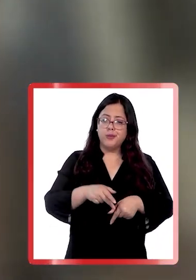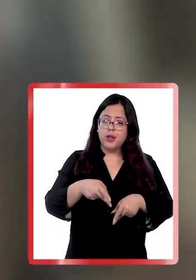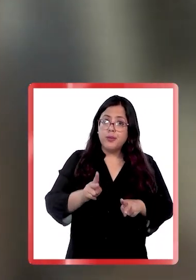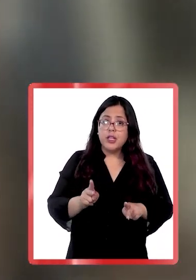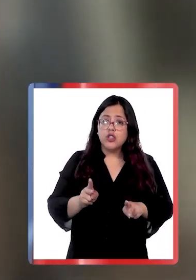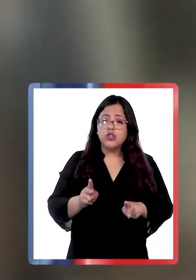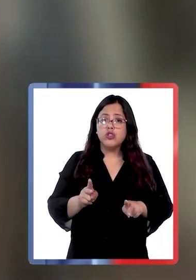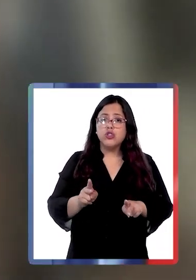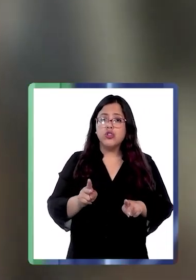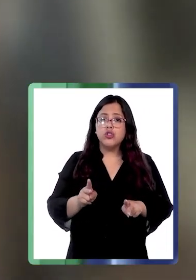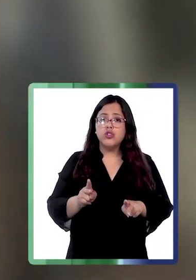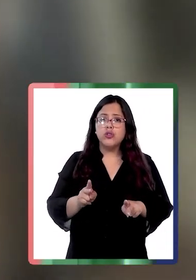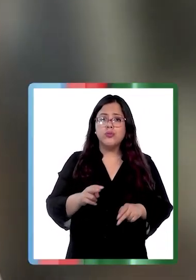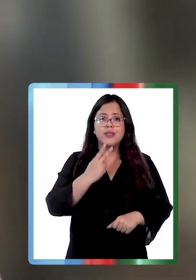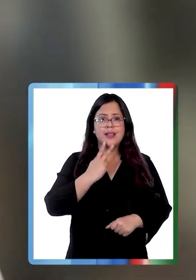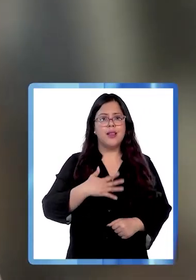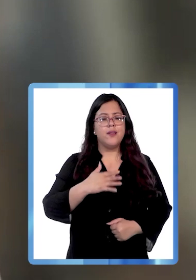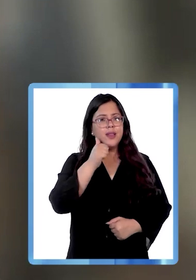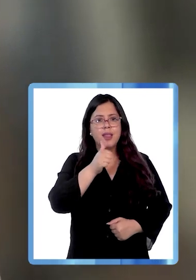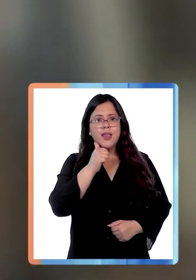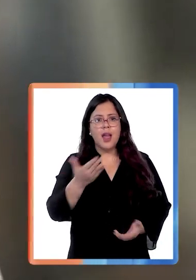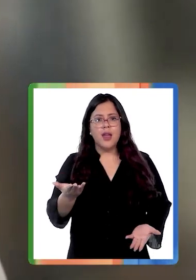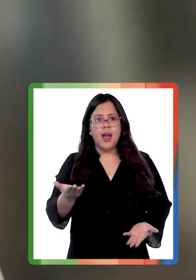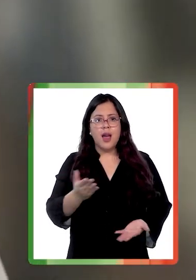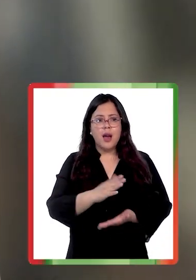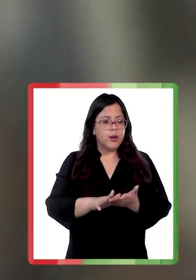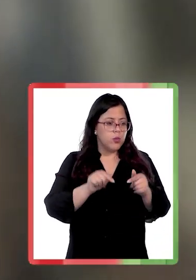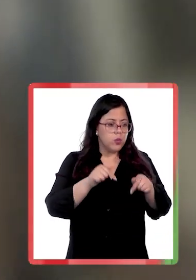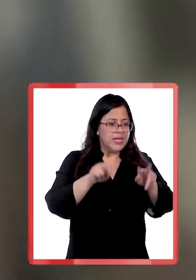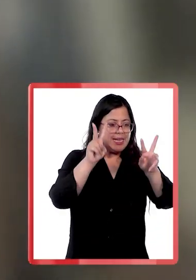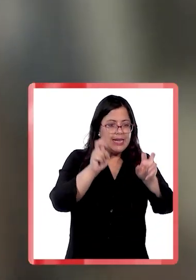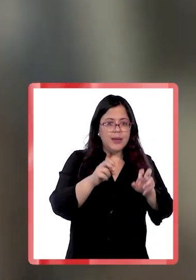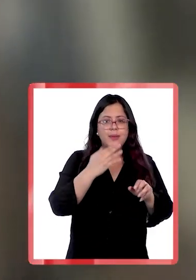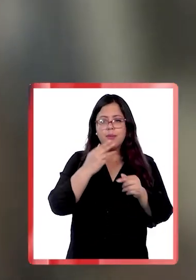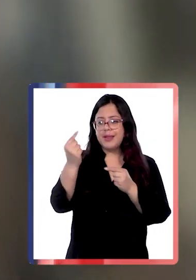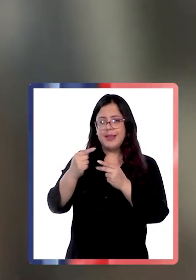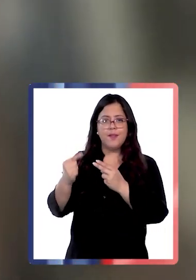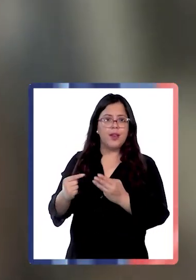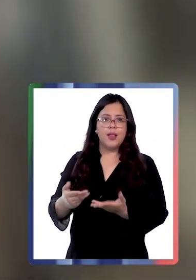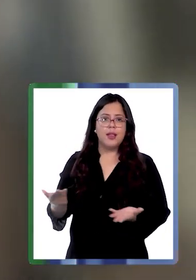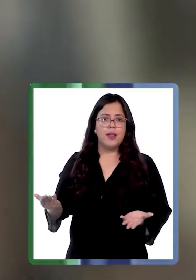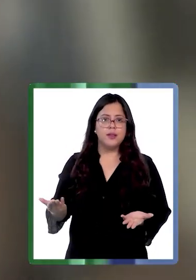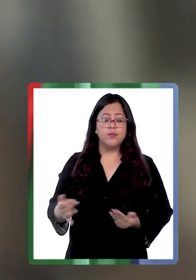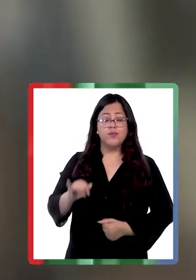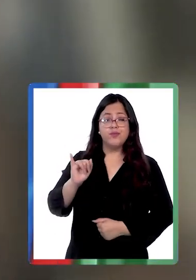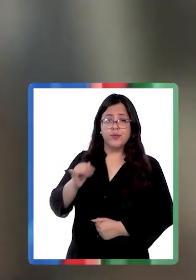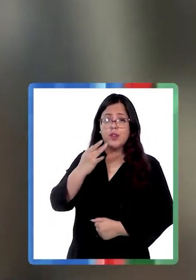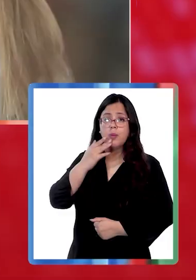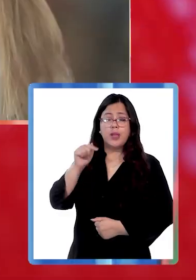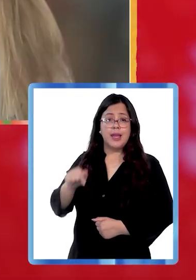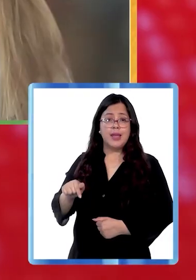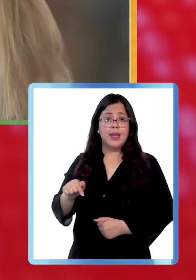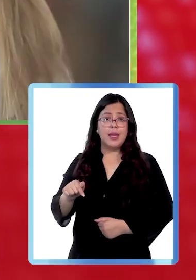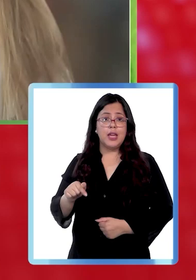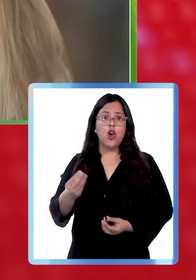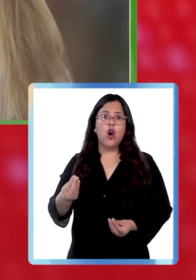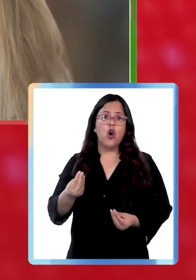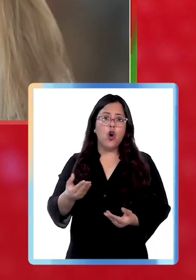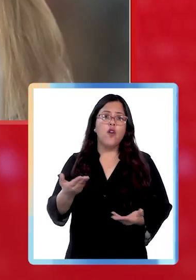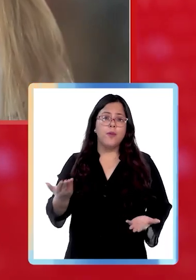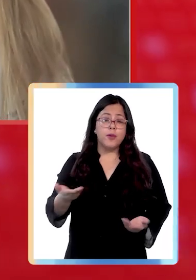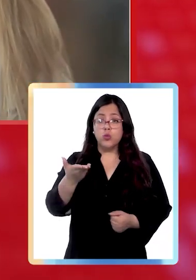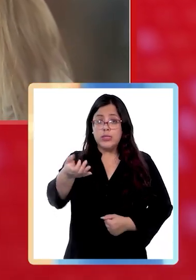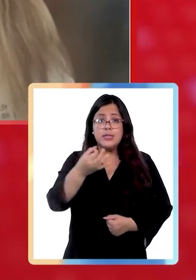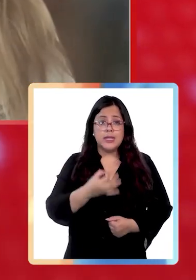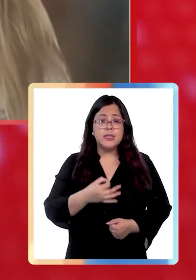un permiso o concesión que esté en el diario vivir, en este tema y también en otros temas. Claro, porque